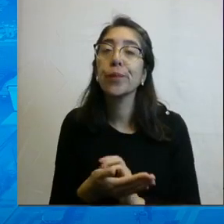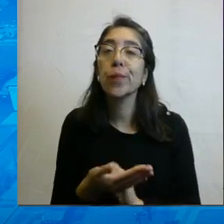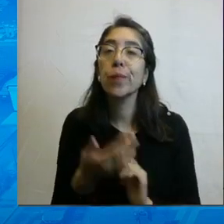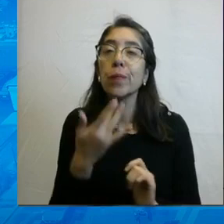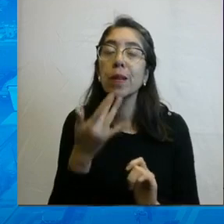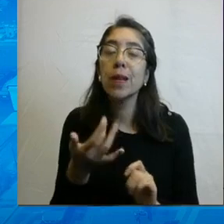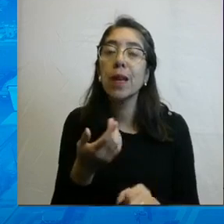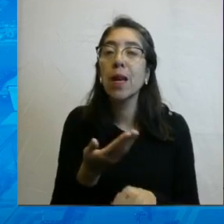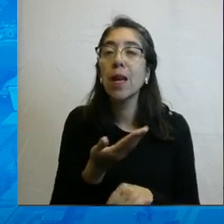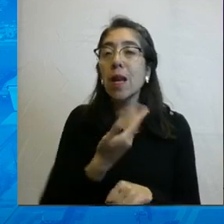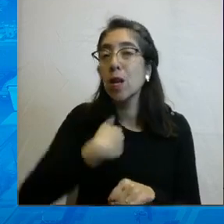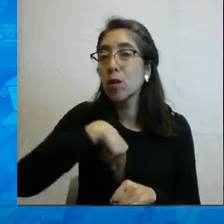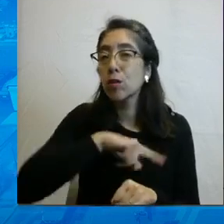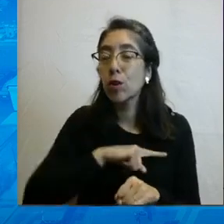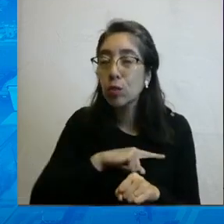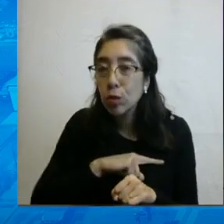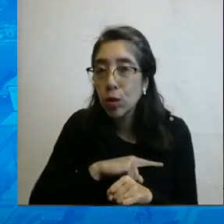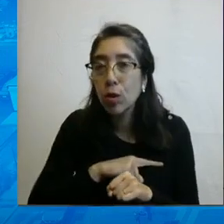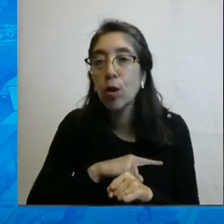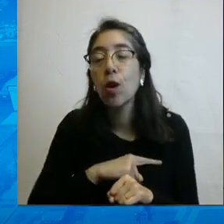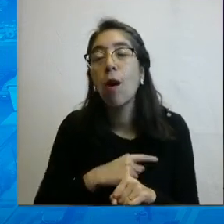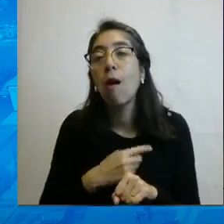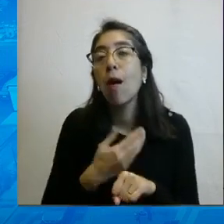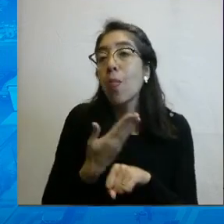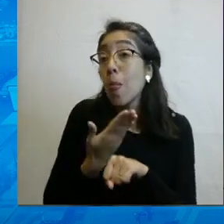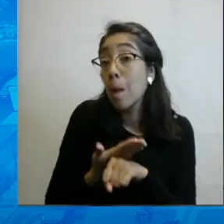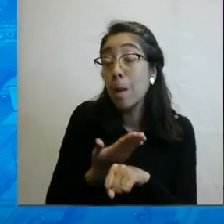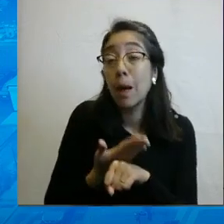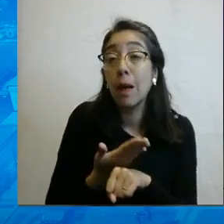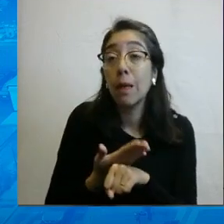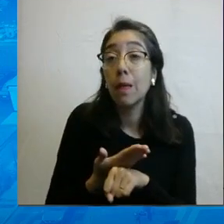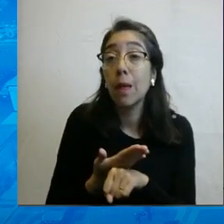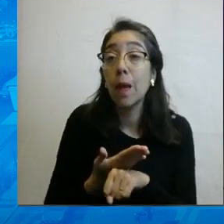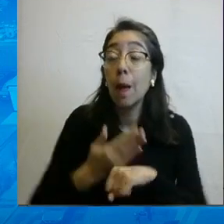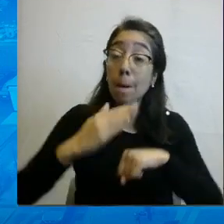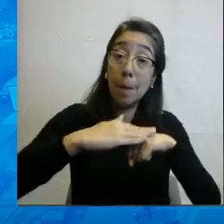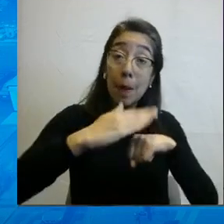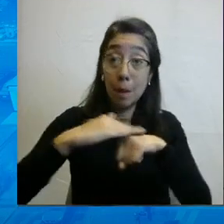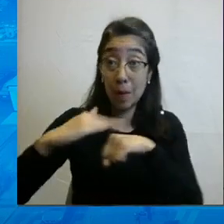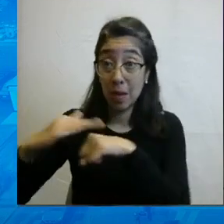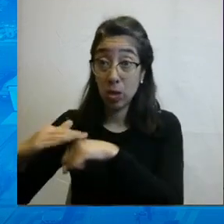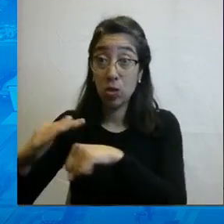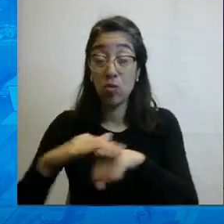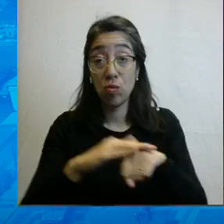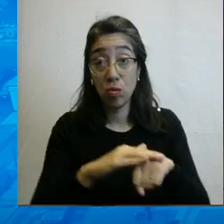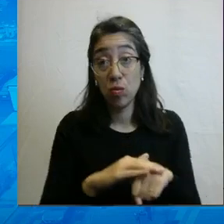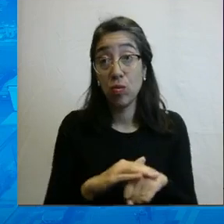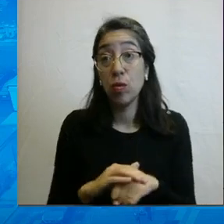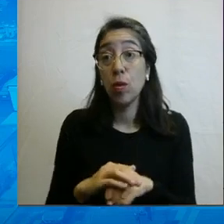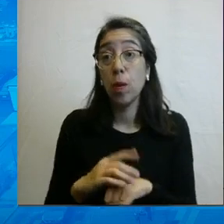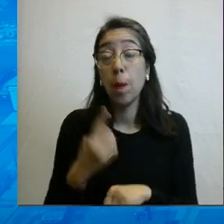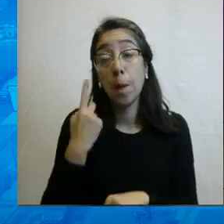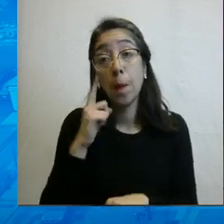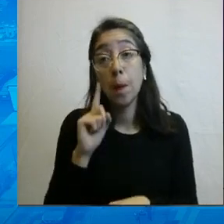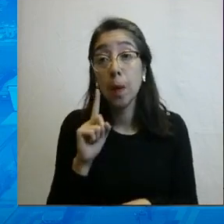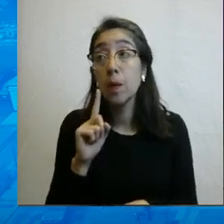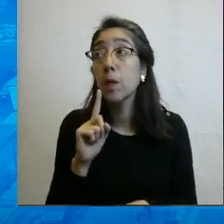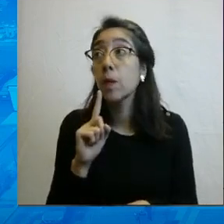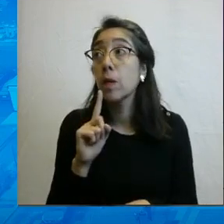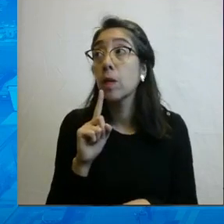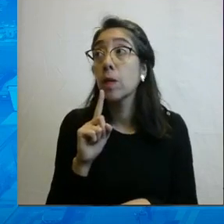yo entiendo que el municipio tiene una sobredemanda de permisos para diferentes tipos de casos que hay aquí en la comuna.